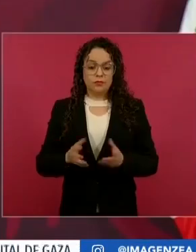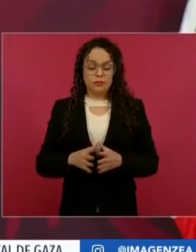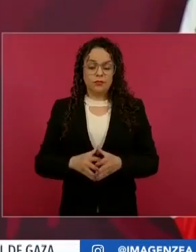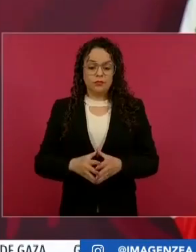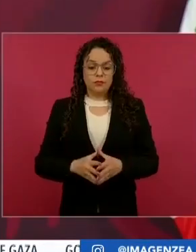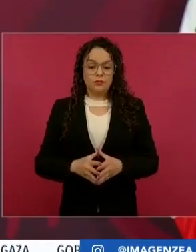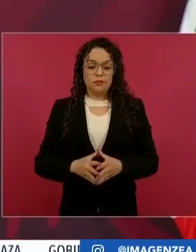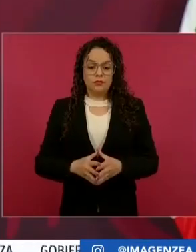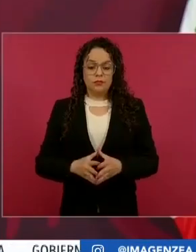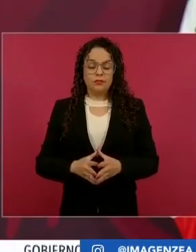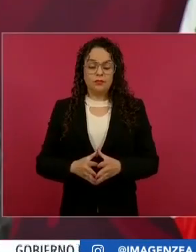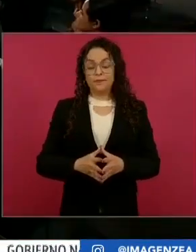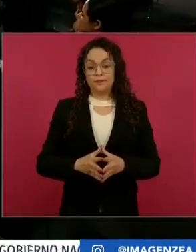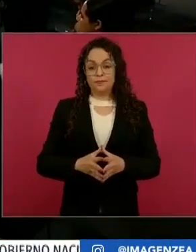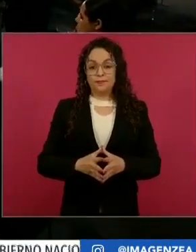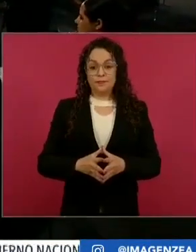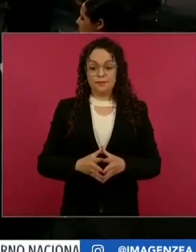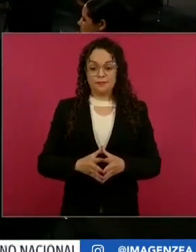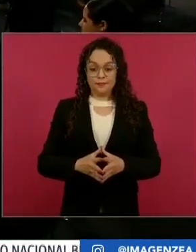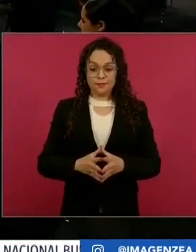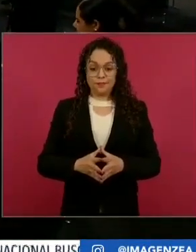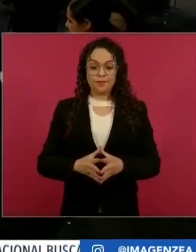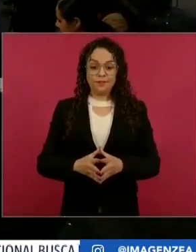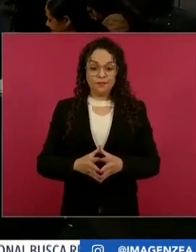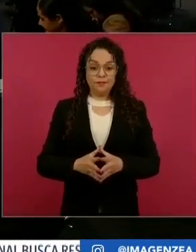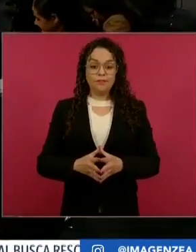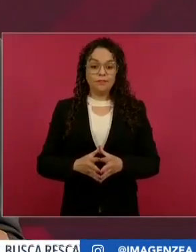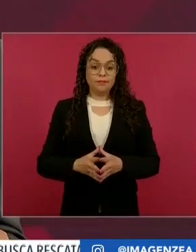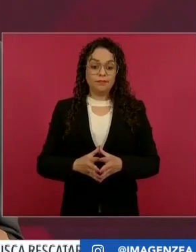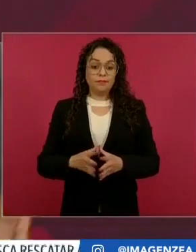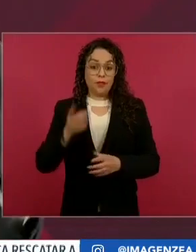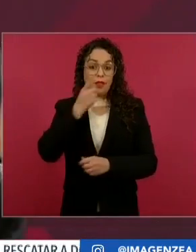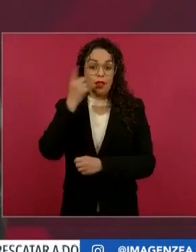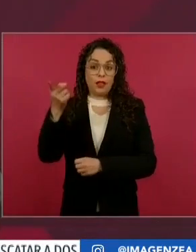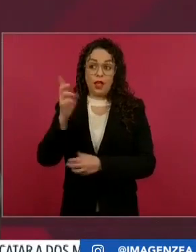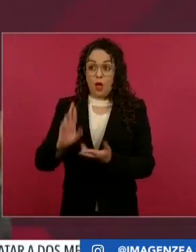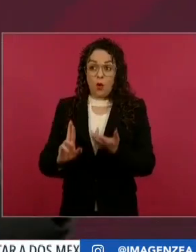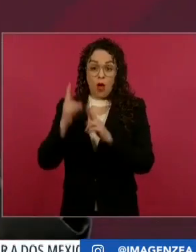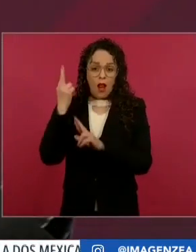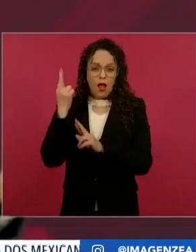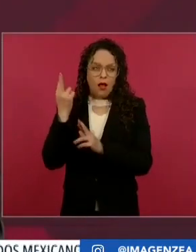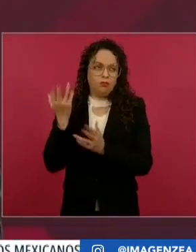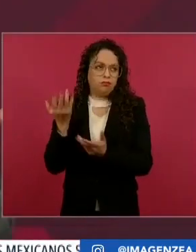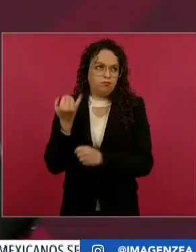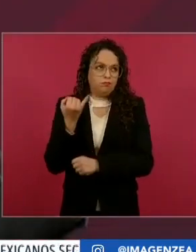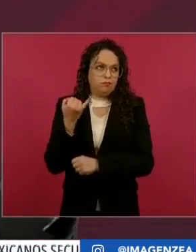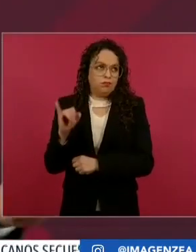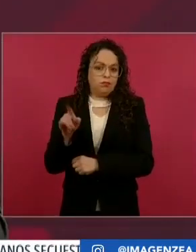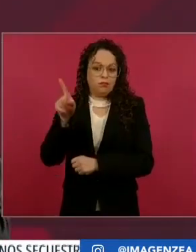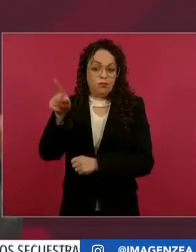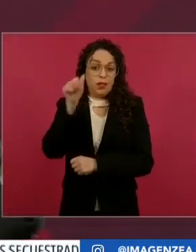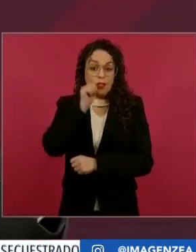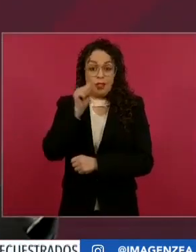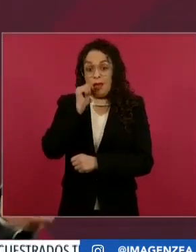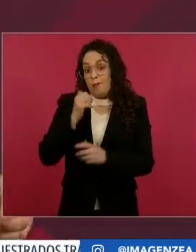Van a hacer huelga de brazos caídos, pues si